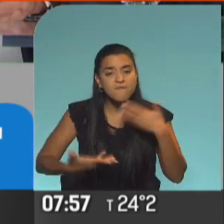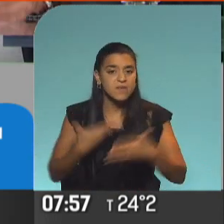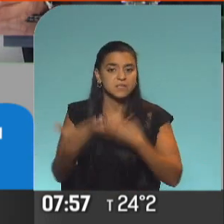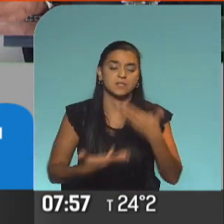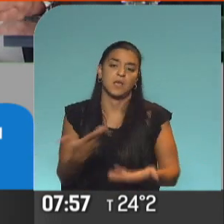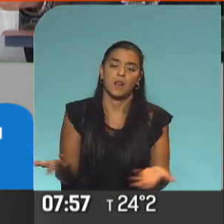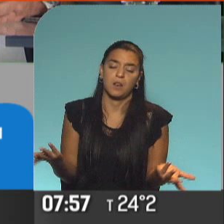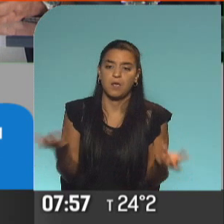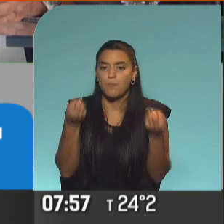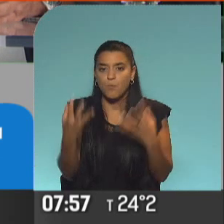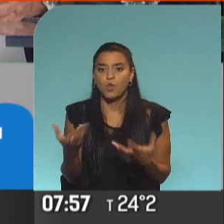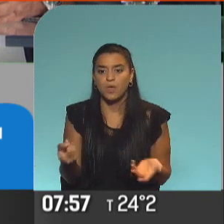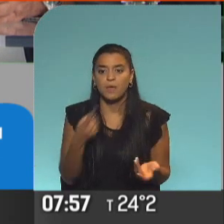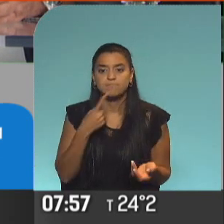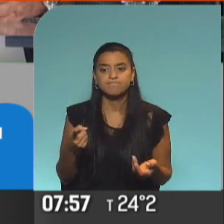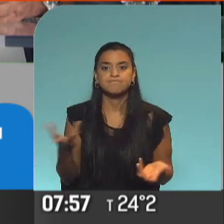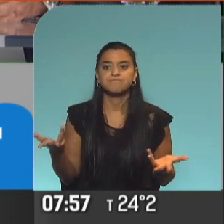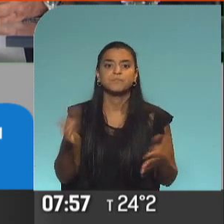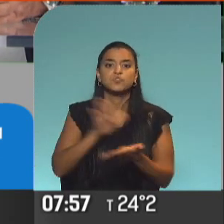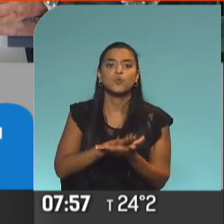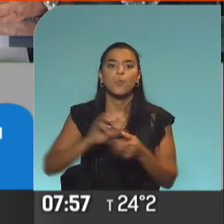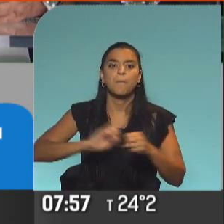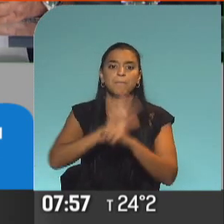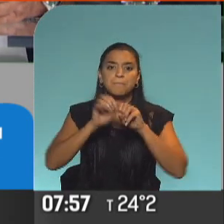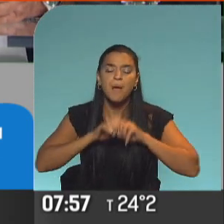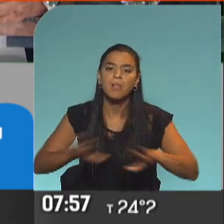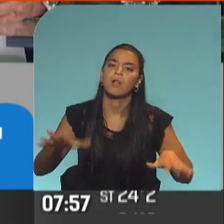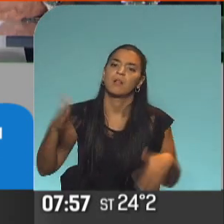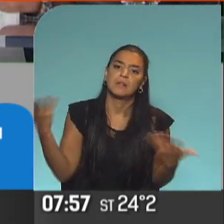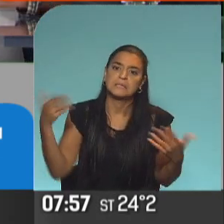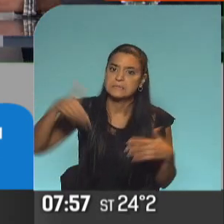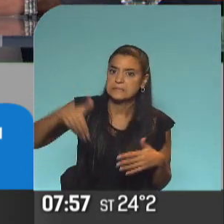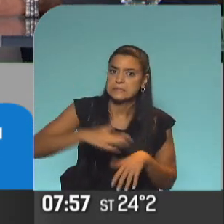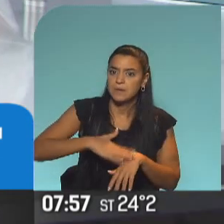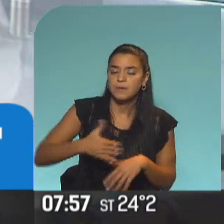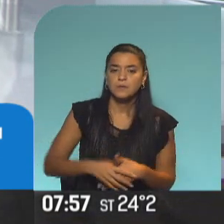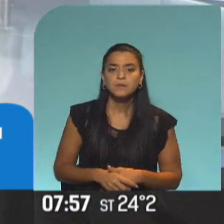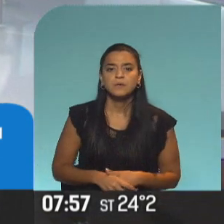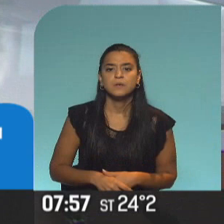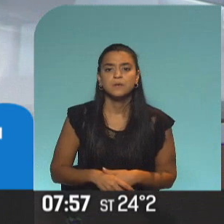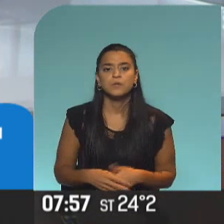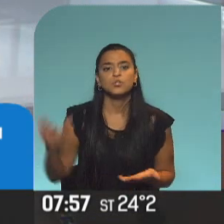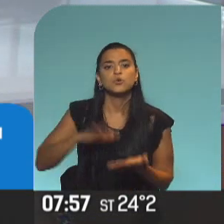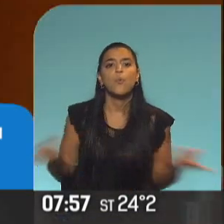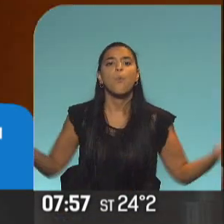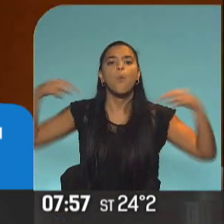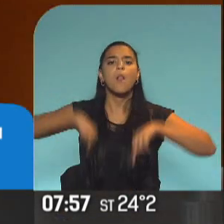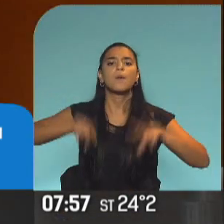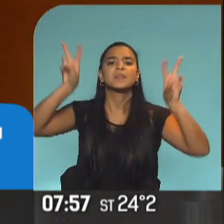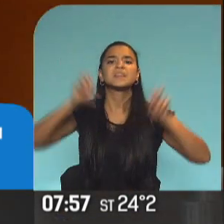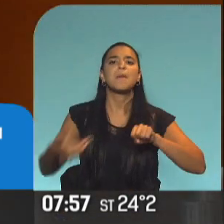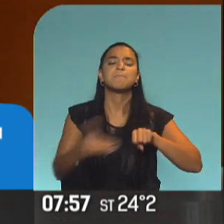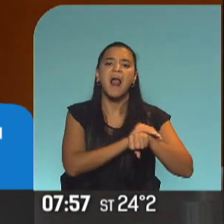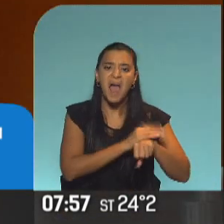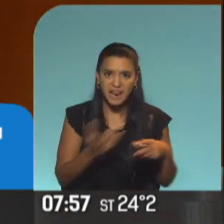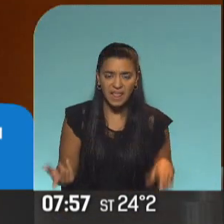sobre todo porque además tuvimos este episodio de la pandemia que impidió y ralentó todos los tiempos. Ahora, Ahora, perdón, Sí, volviendo dale. al tema Larreta, me quedé pensando